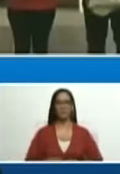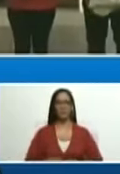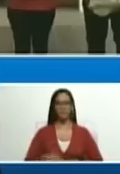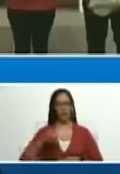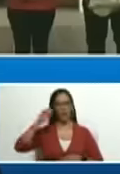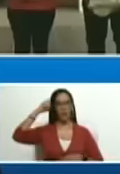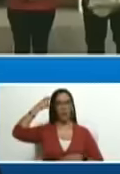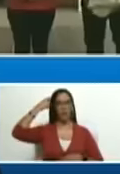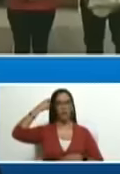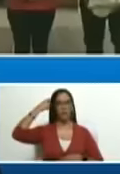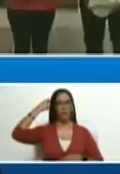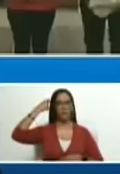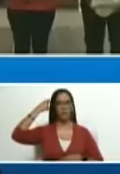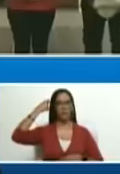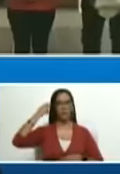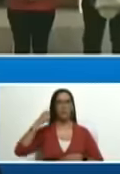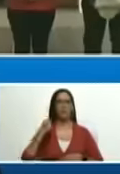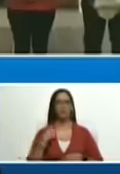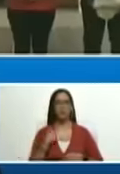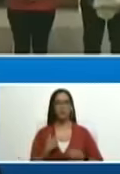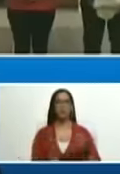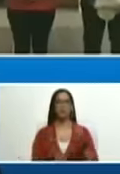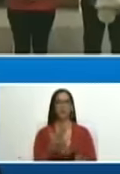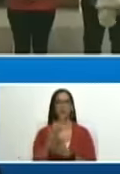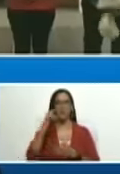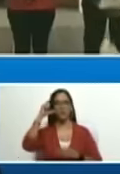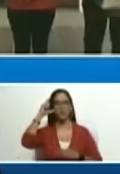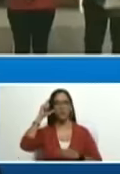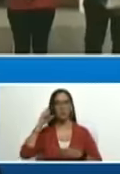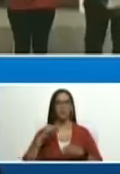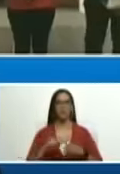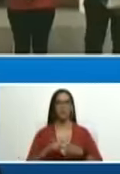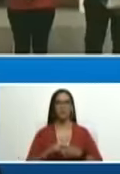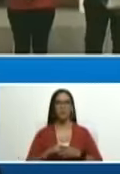¿Acuerda? Ah, yo la lancé en esos días.